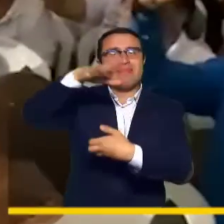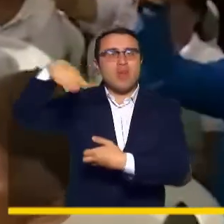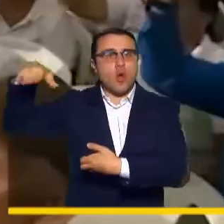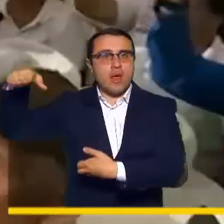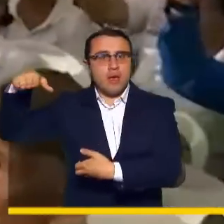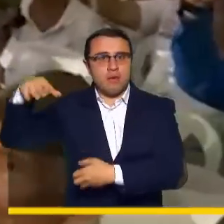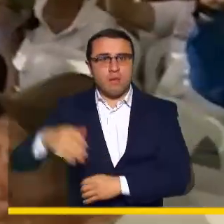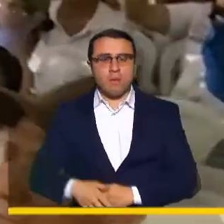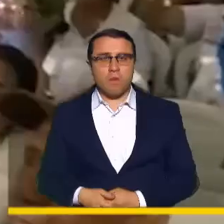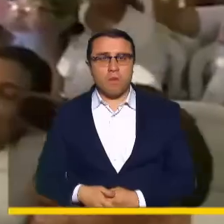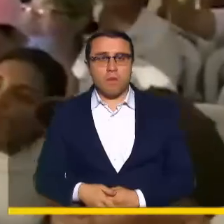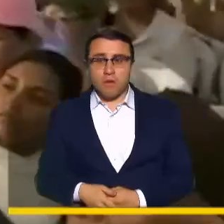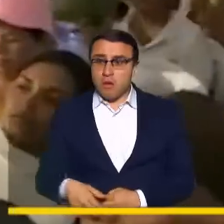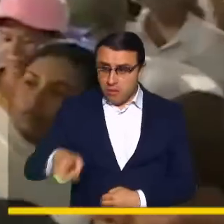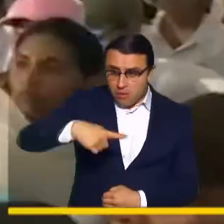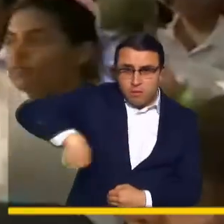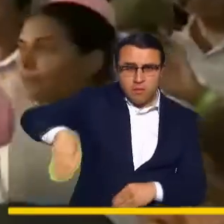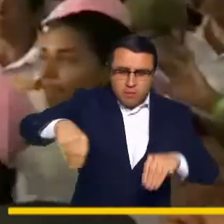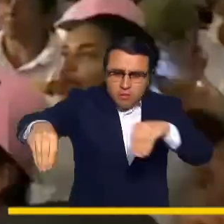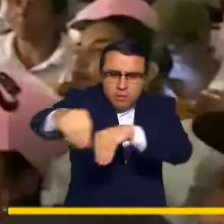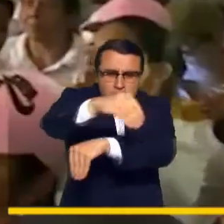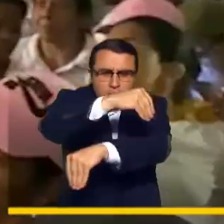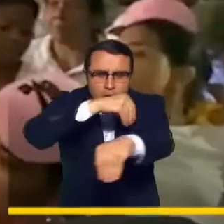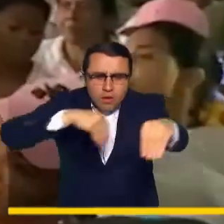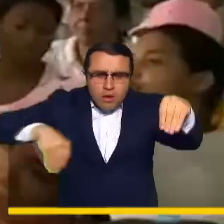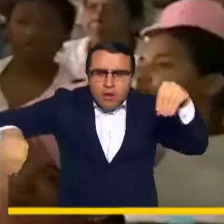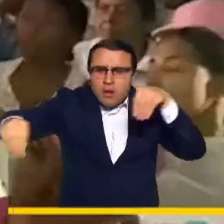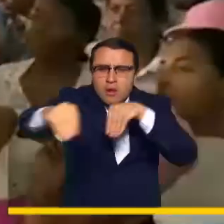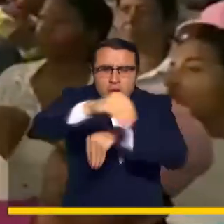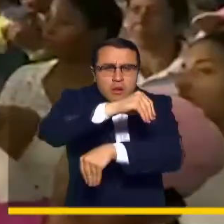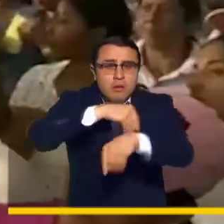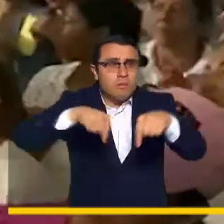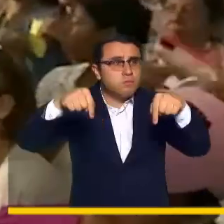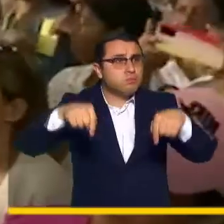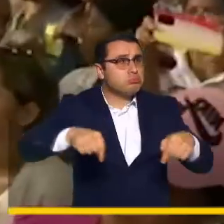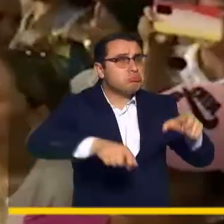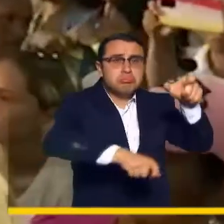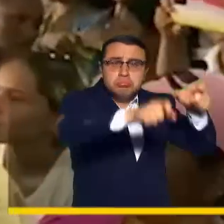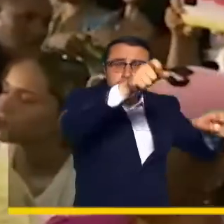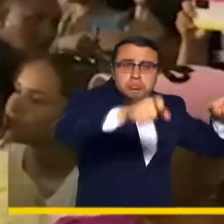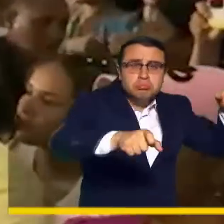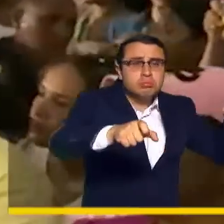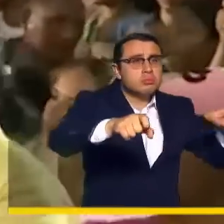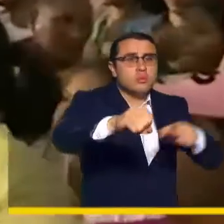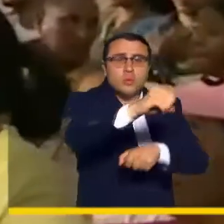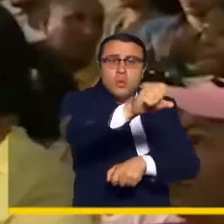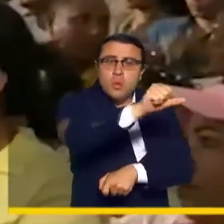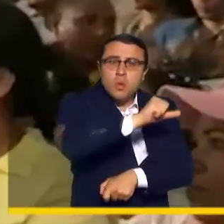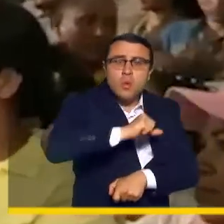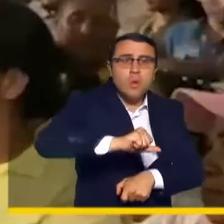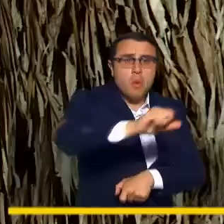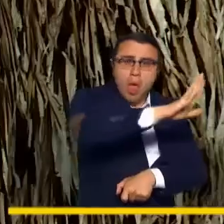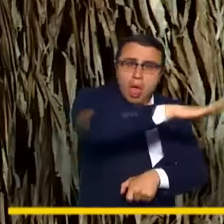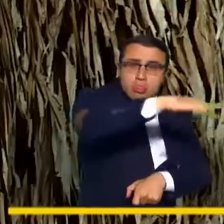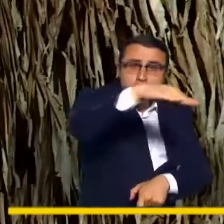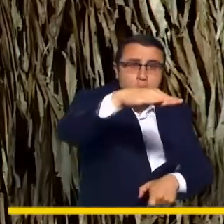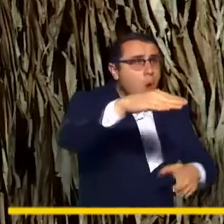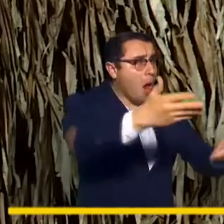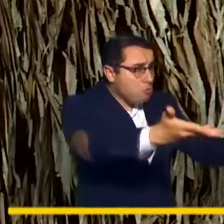Estas tierras que reciben muy bien al ciudadano, a la ciudadana del pueblo